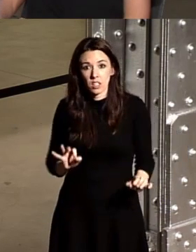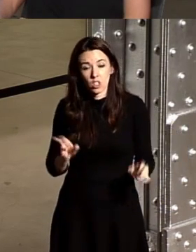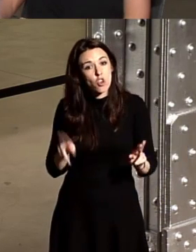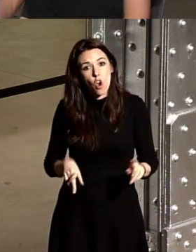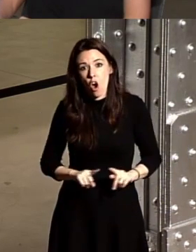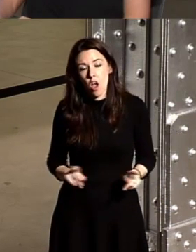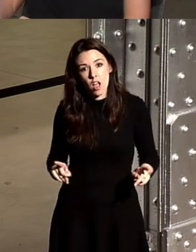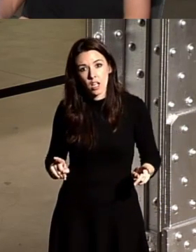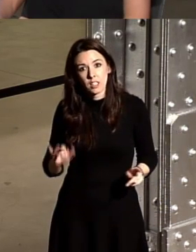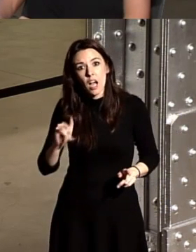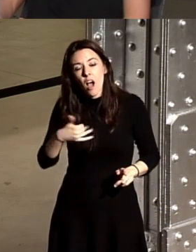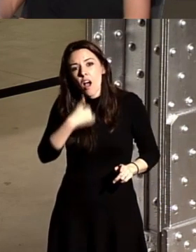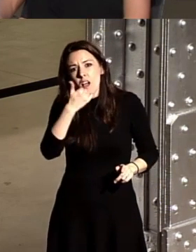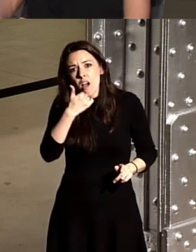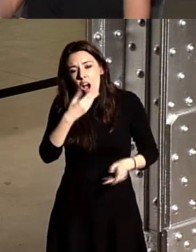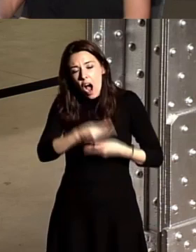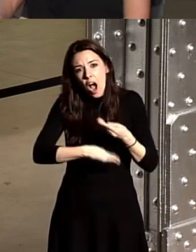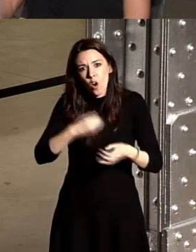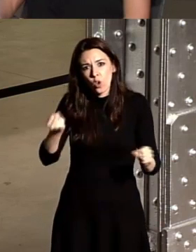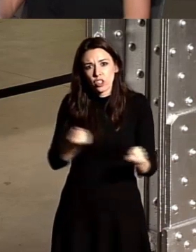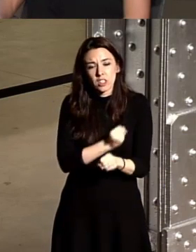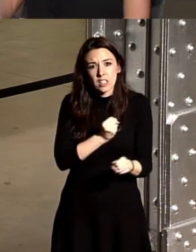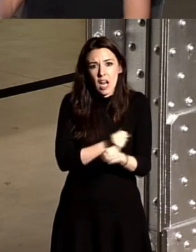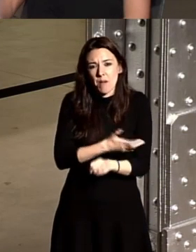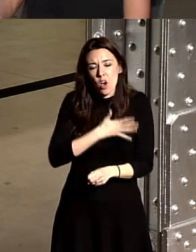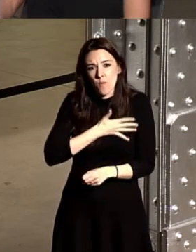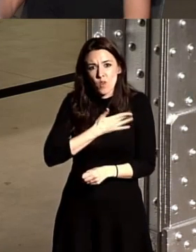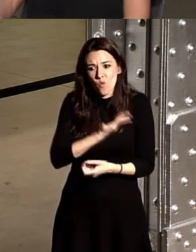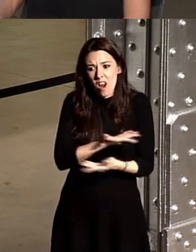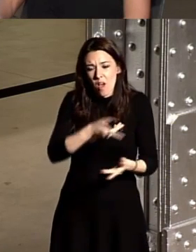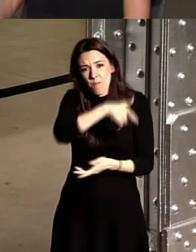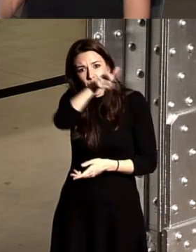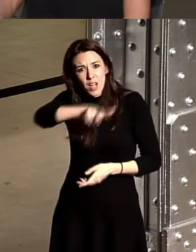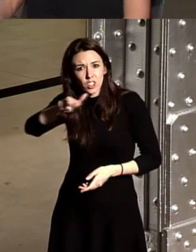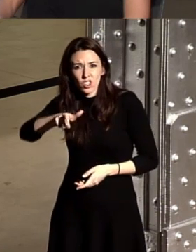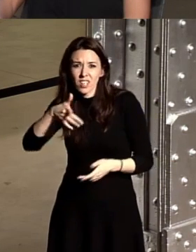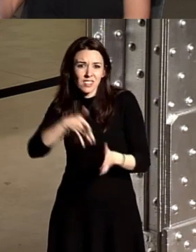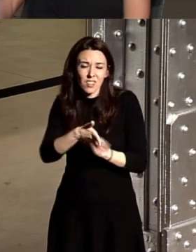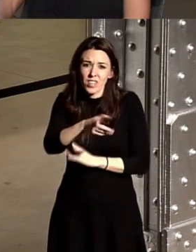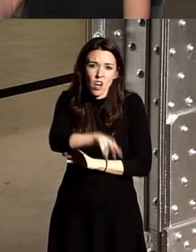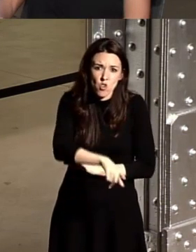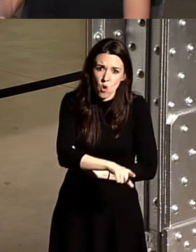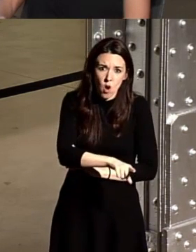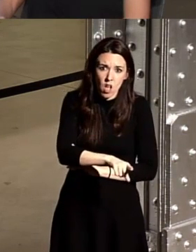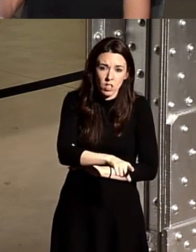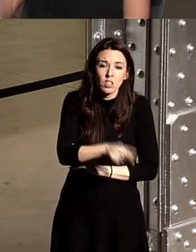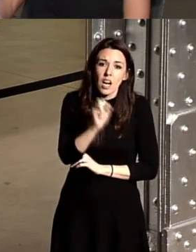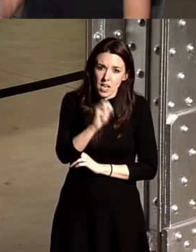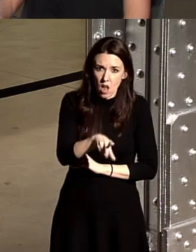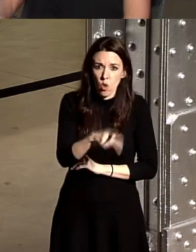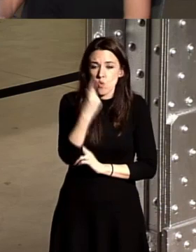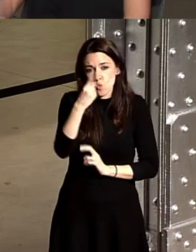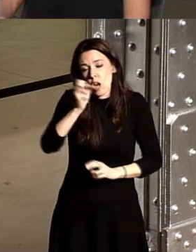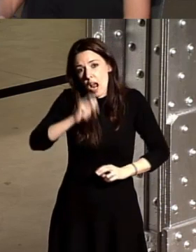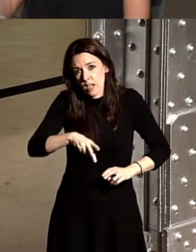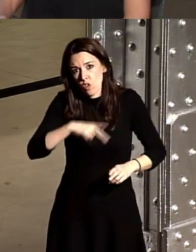así, hago mi trabajo por tantas razones que no es por eso. Entonces, es la razón, una de las razones